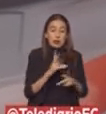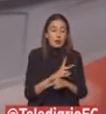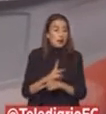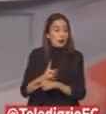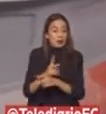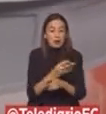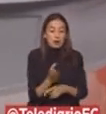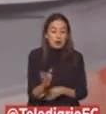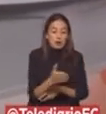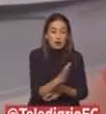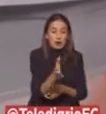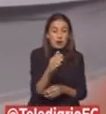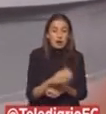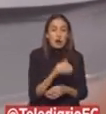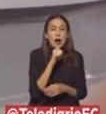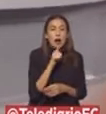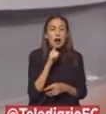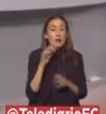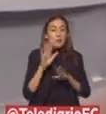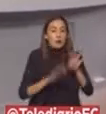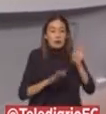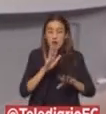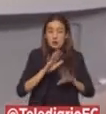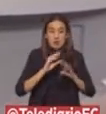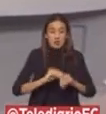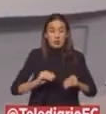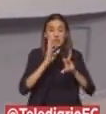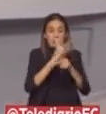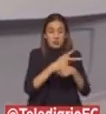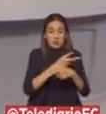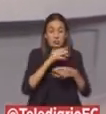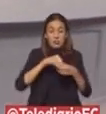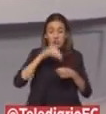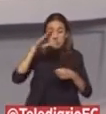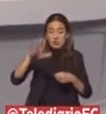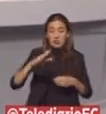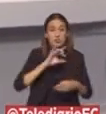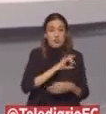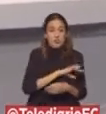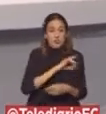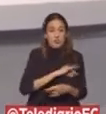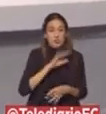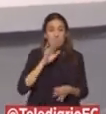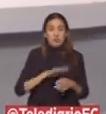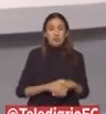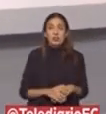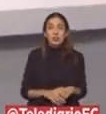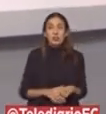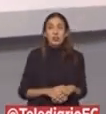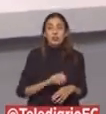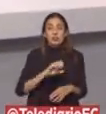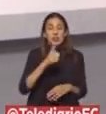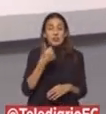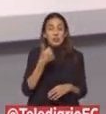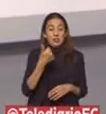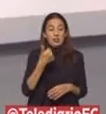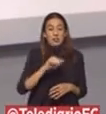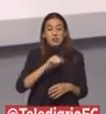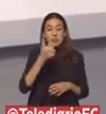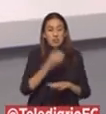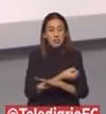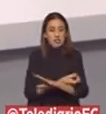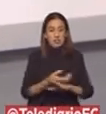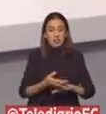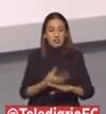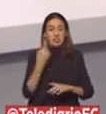de aleta amarilla de agua y sal es decir son estos productos que son los que nos caracterizan a nuestro país opciones para que